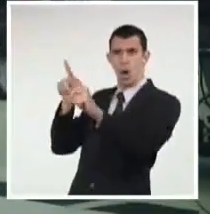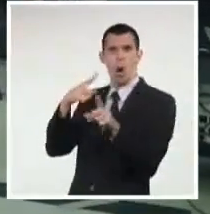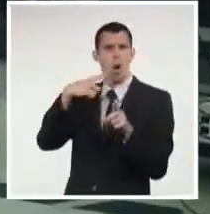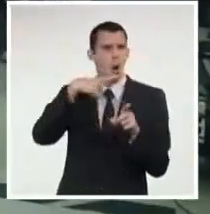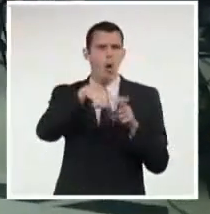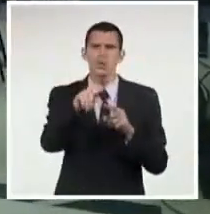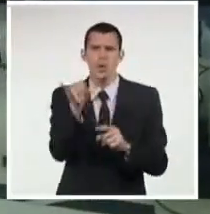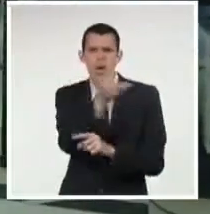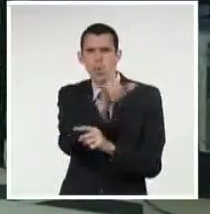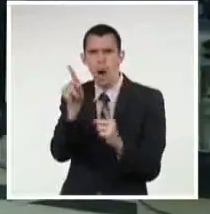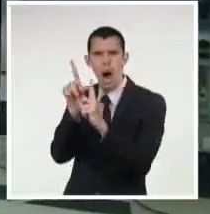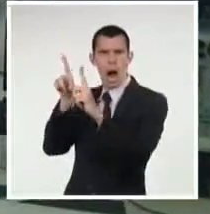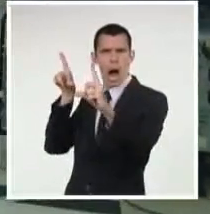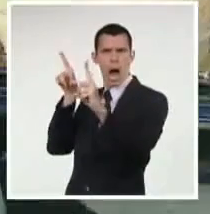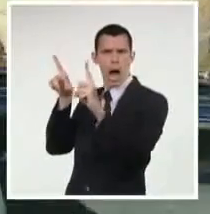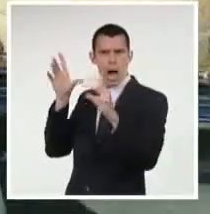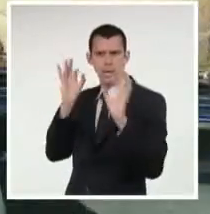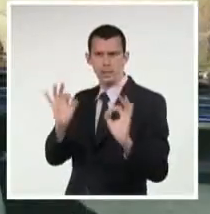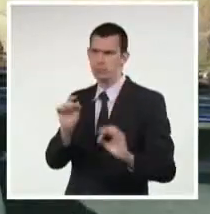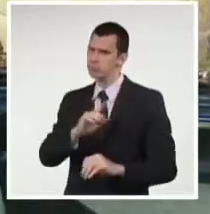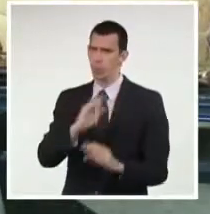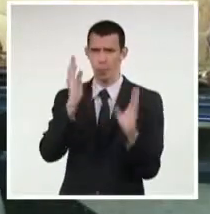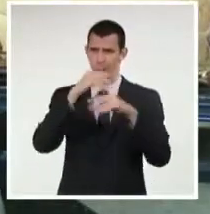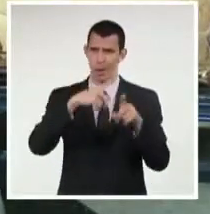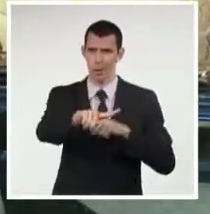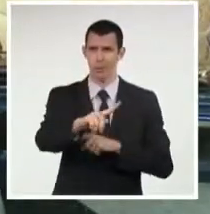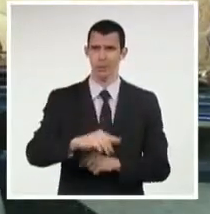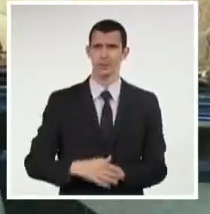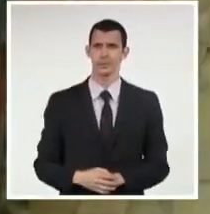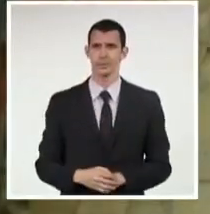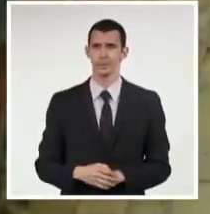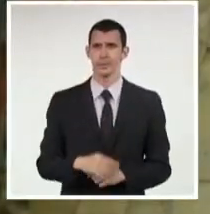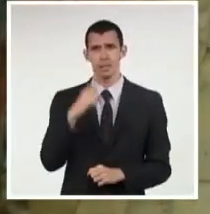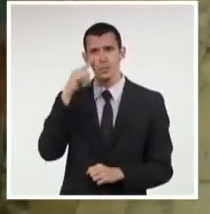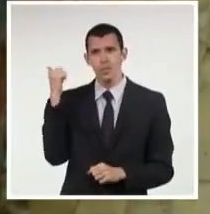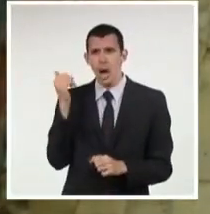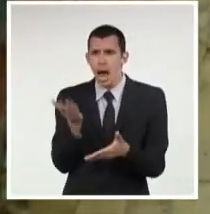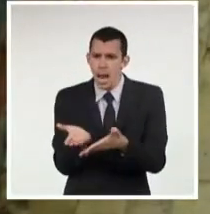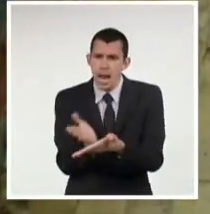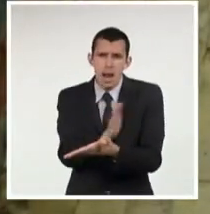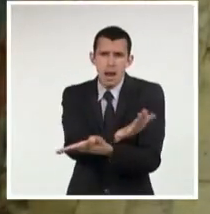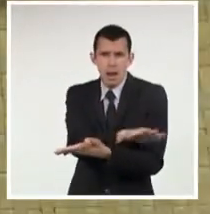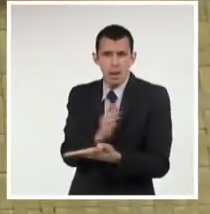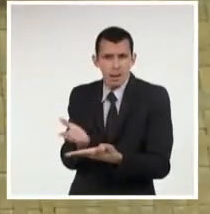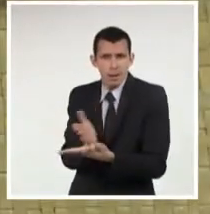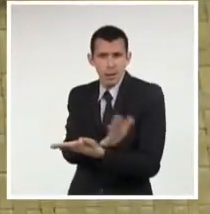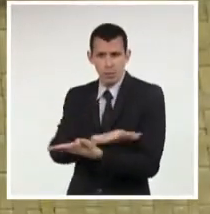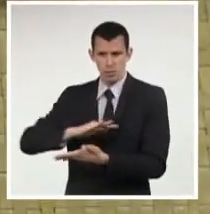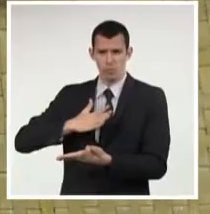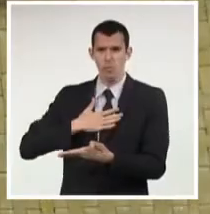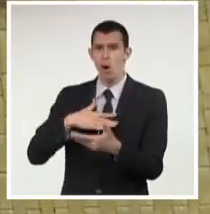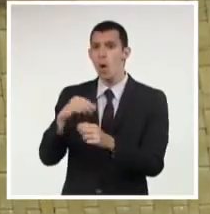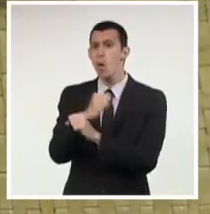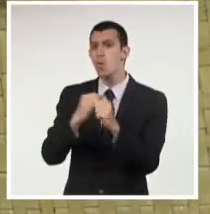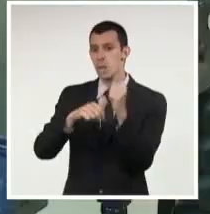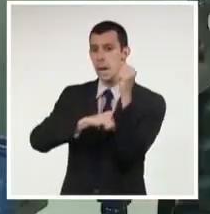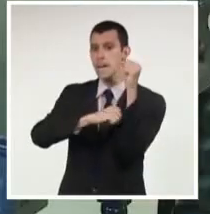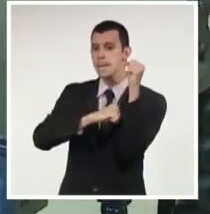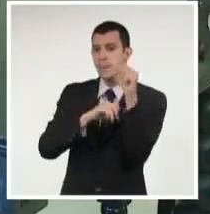atesora dentro de los fondos bibliográficos el único libro de cuero hecho a mano de los generales de